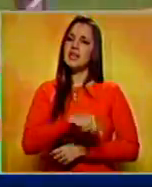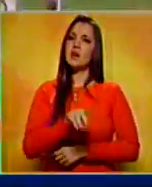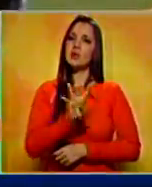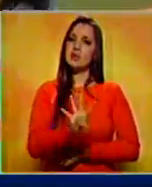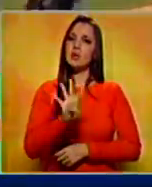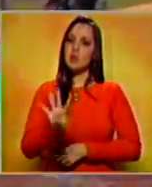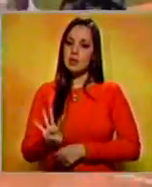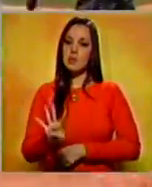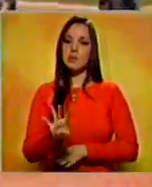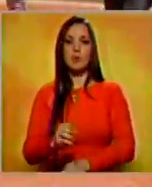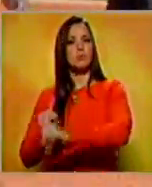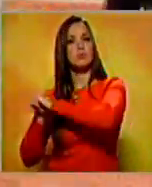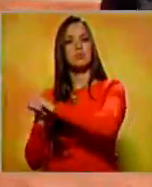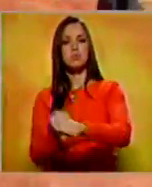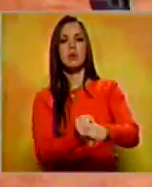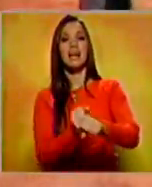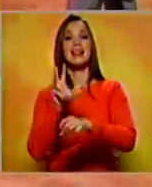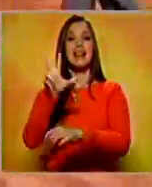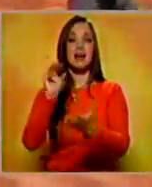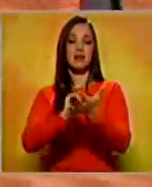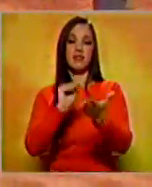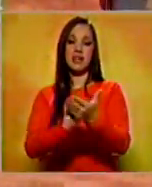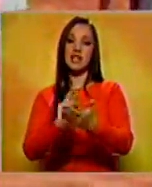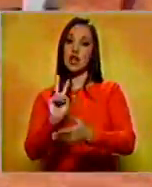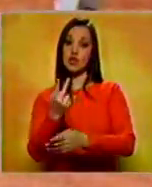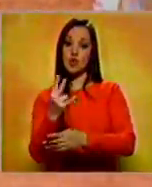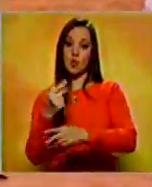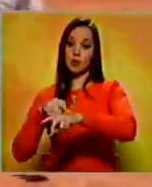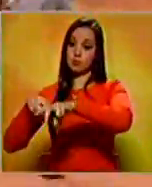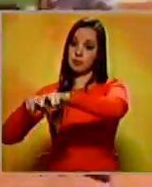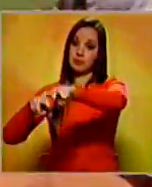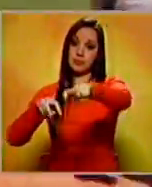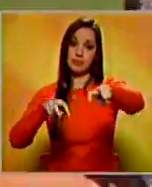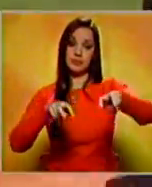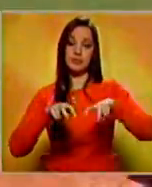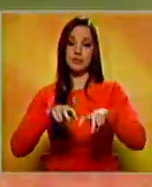444 tras batear de 3-3 con un doble y par de impulsadas.